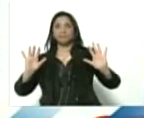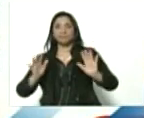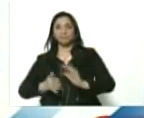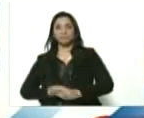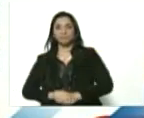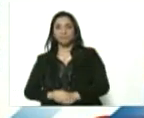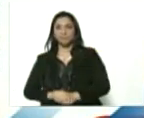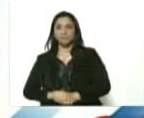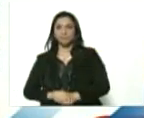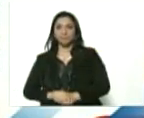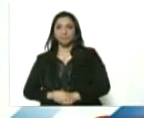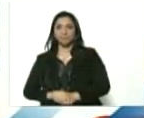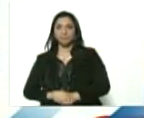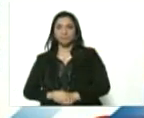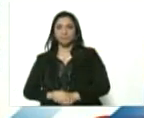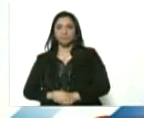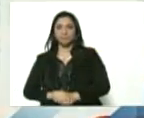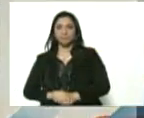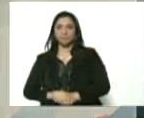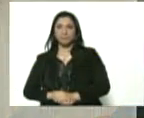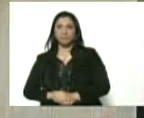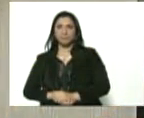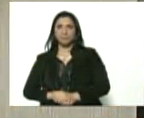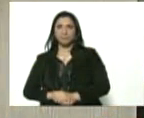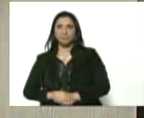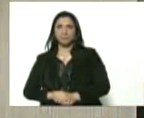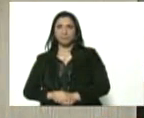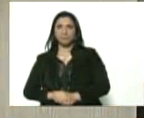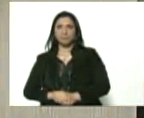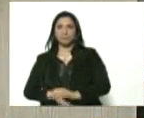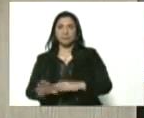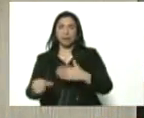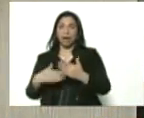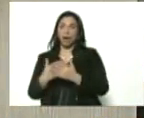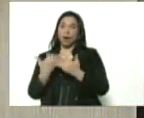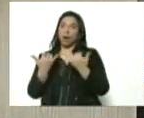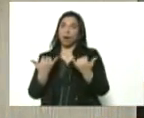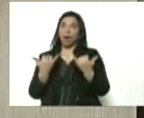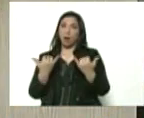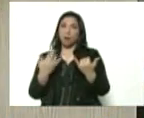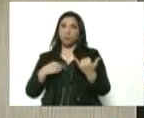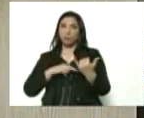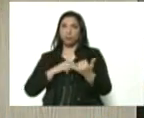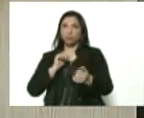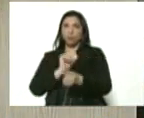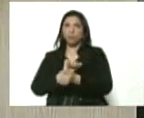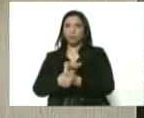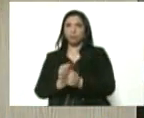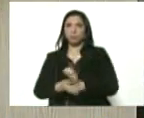percepción. Y hasta el momento tenemos capturado